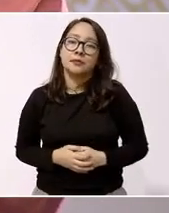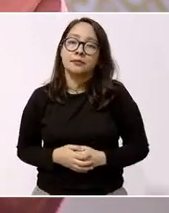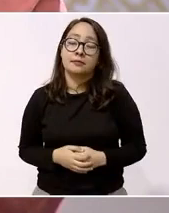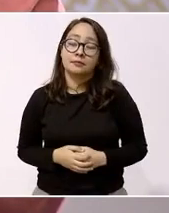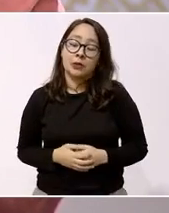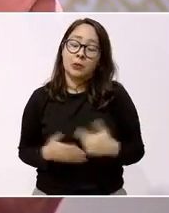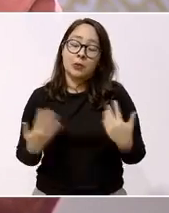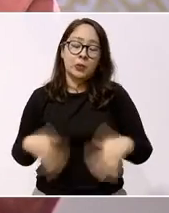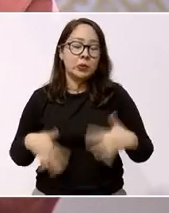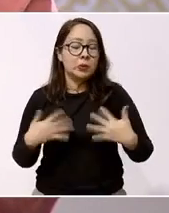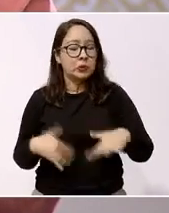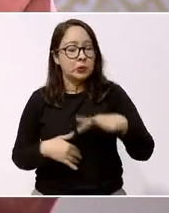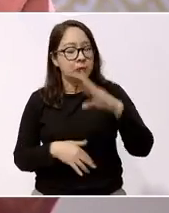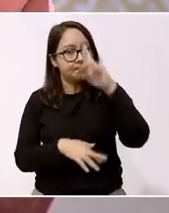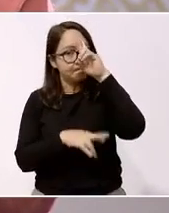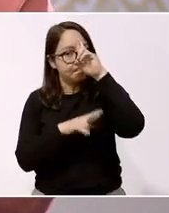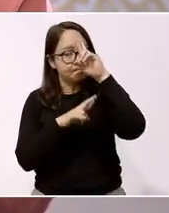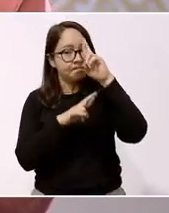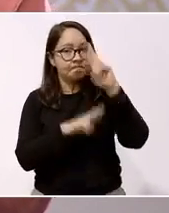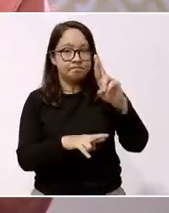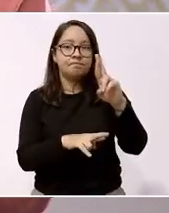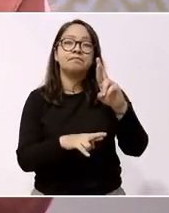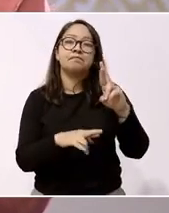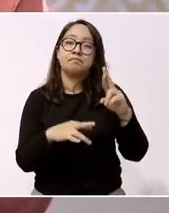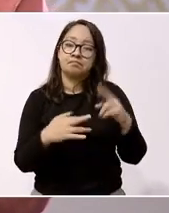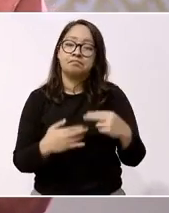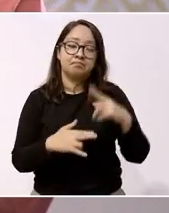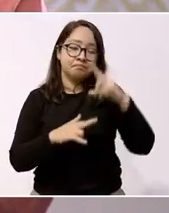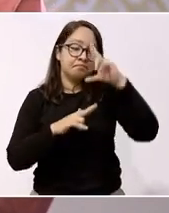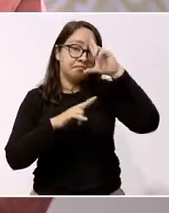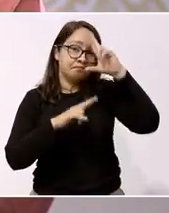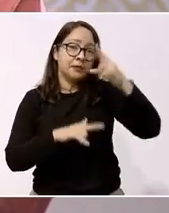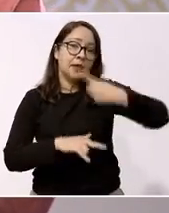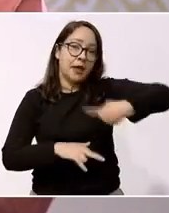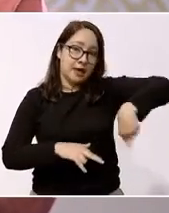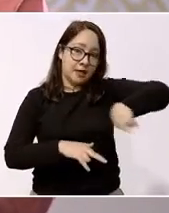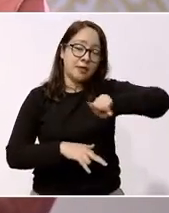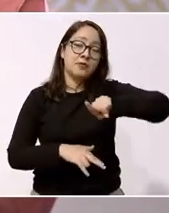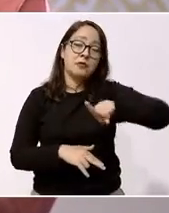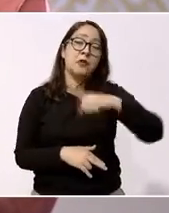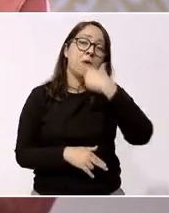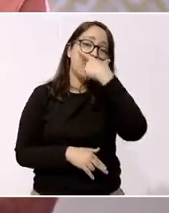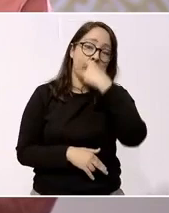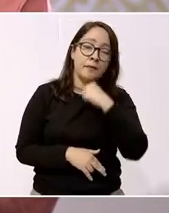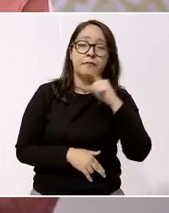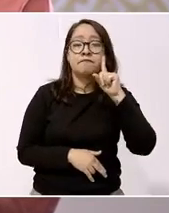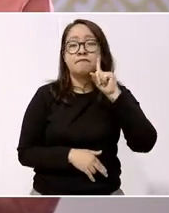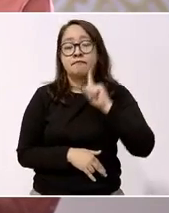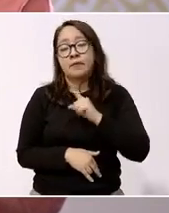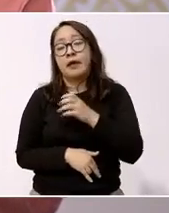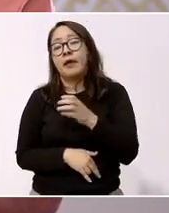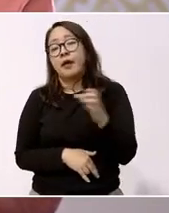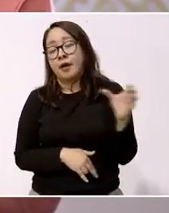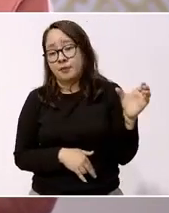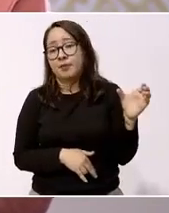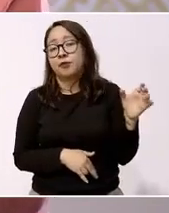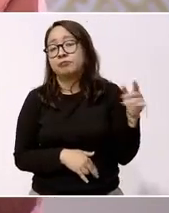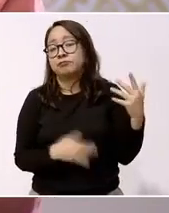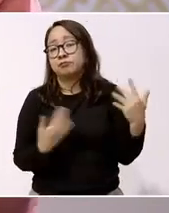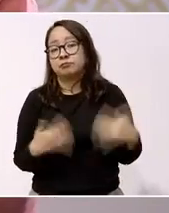Me quito el sombrero, ¿sí?, para estos productores del campo.